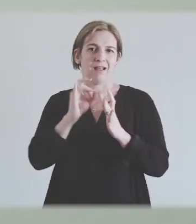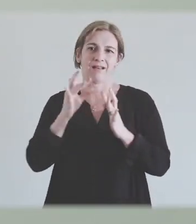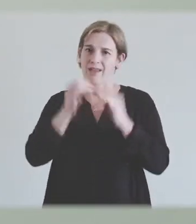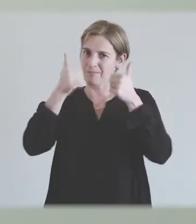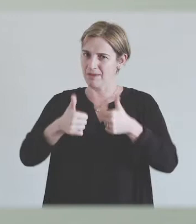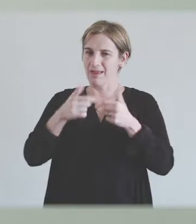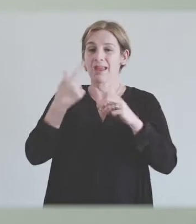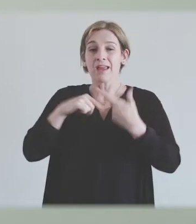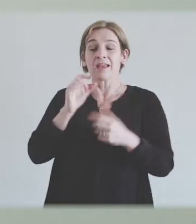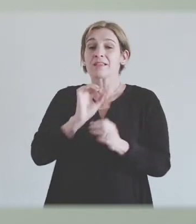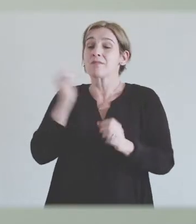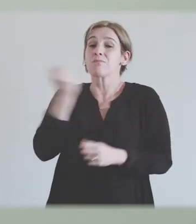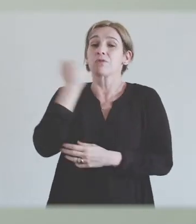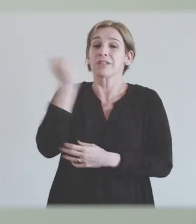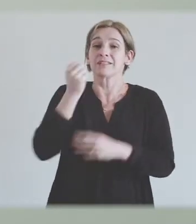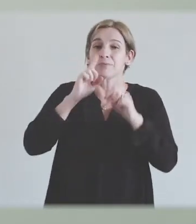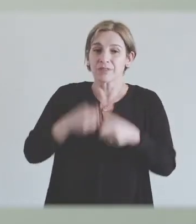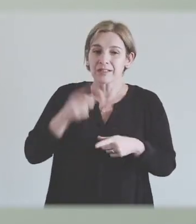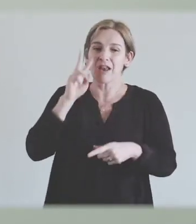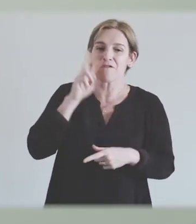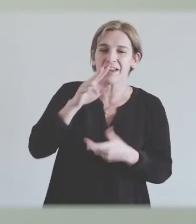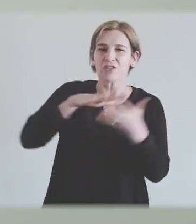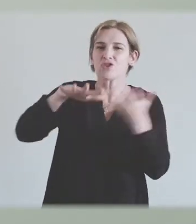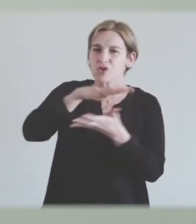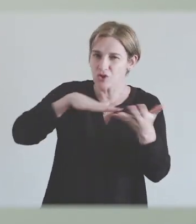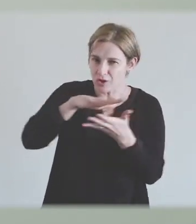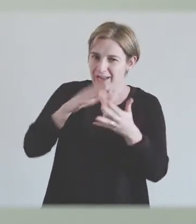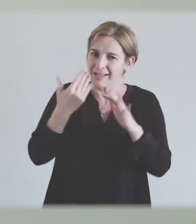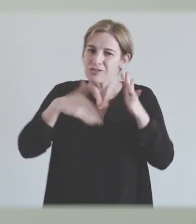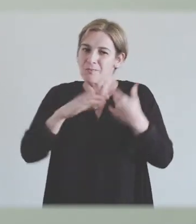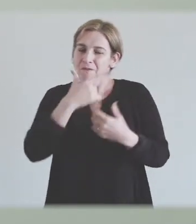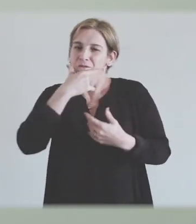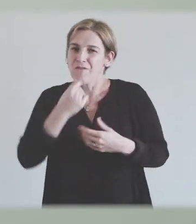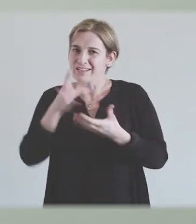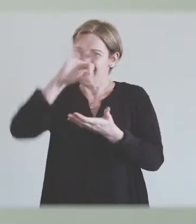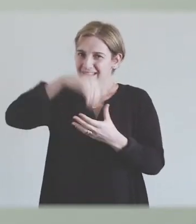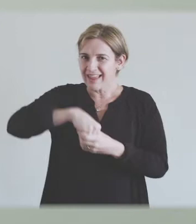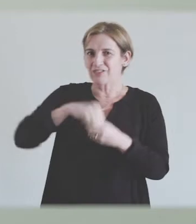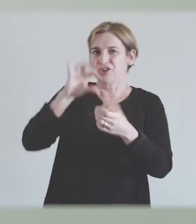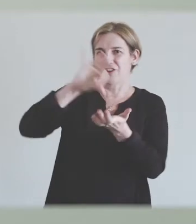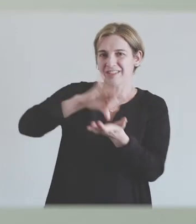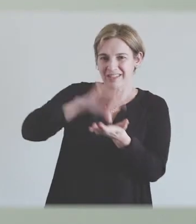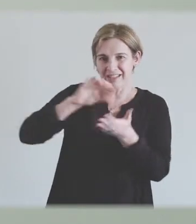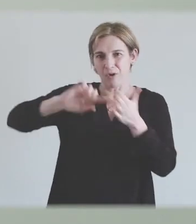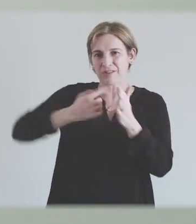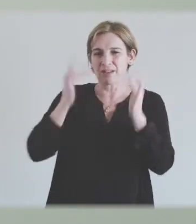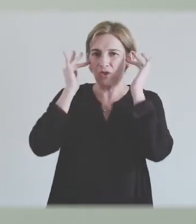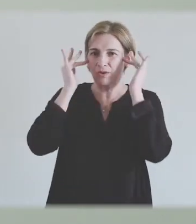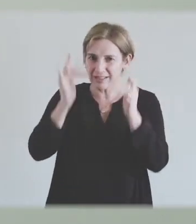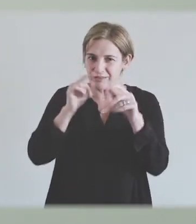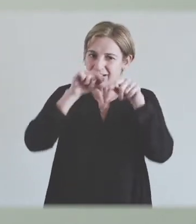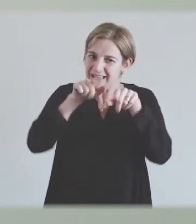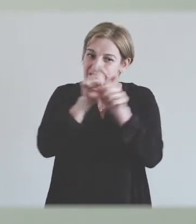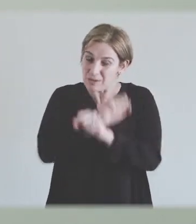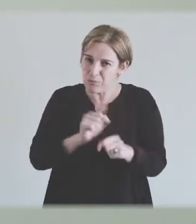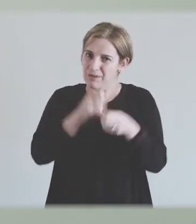calidad. También es clave empezar a vigilar zonas que son propiciatorias dentro del sistema del centro educativo en